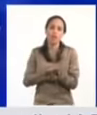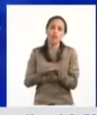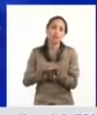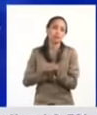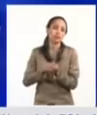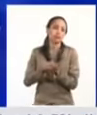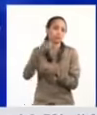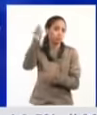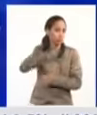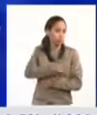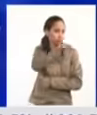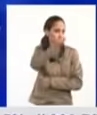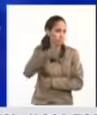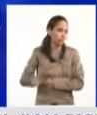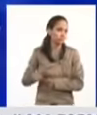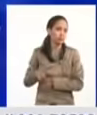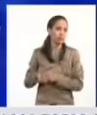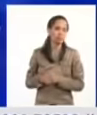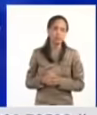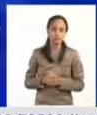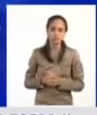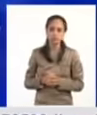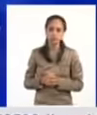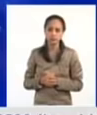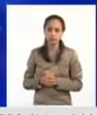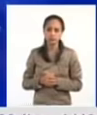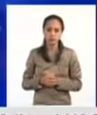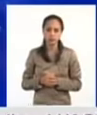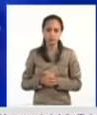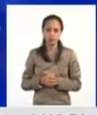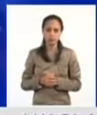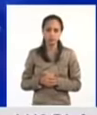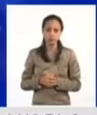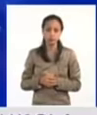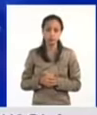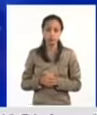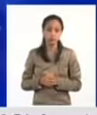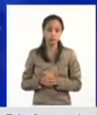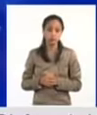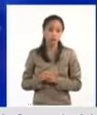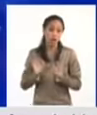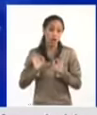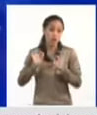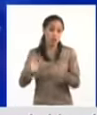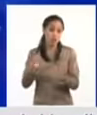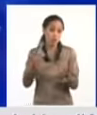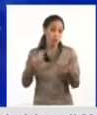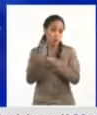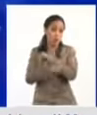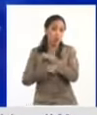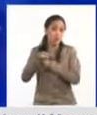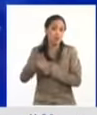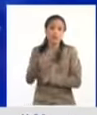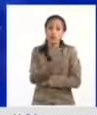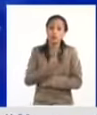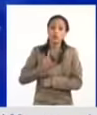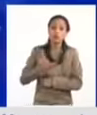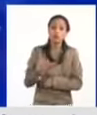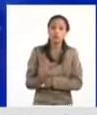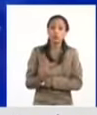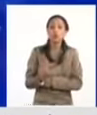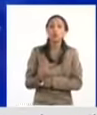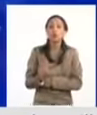de determinado país, de este que tuvo la beta o la que tuvo la delta, y realmente nosotros lo que vamos a